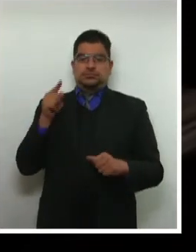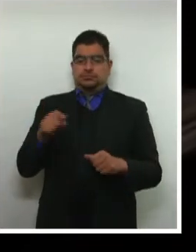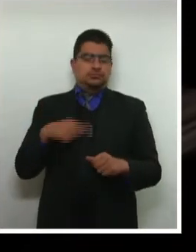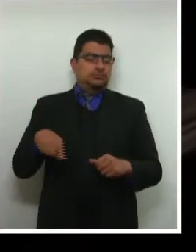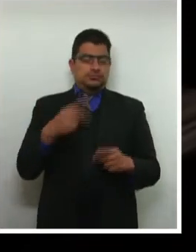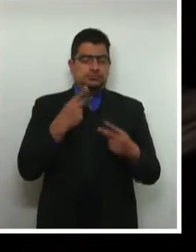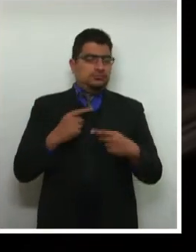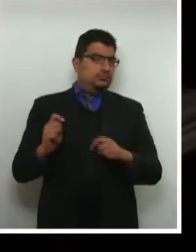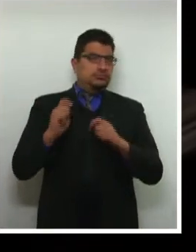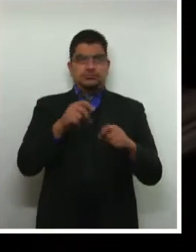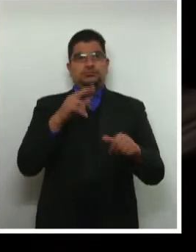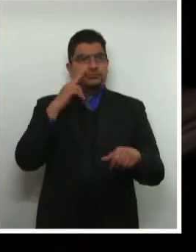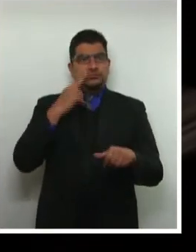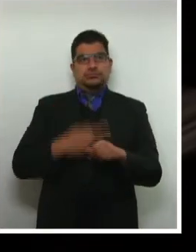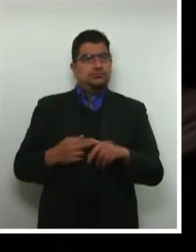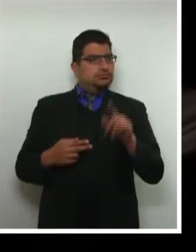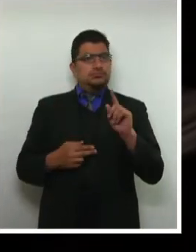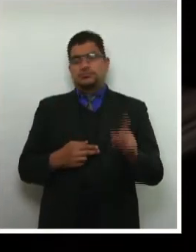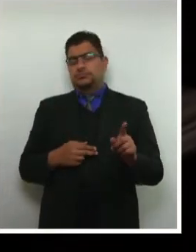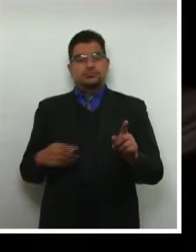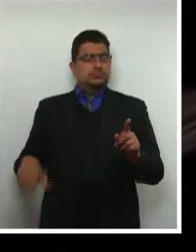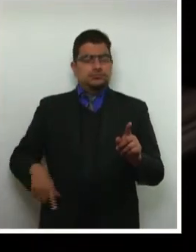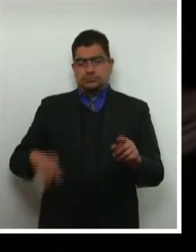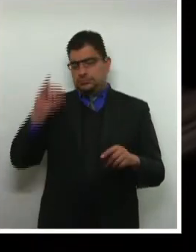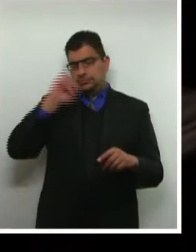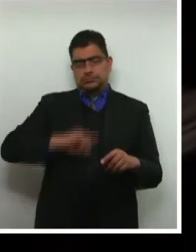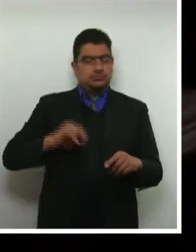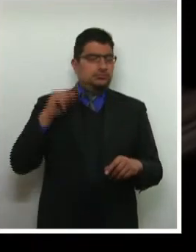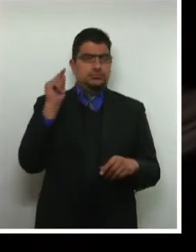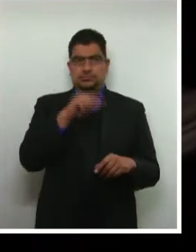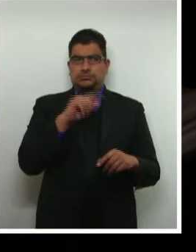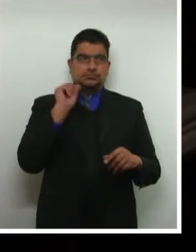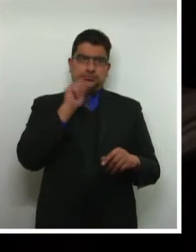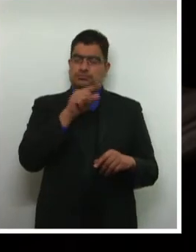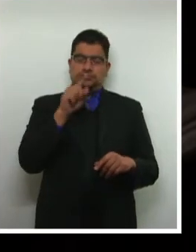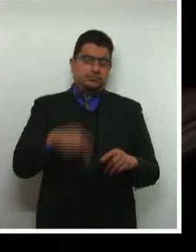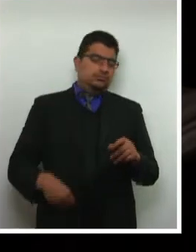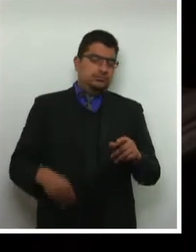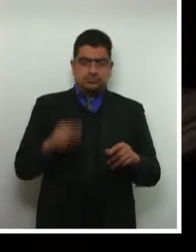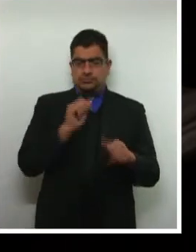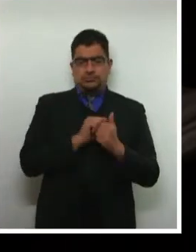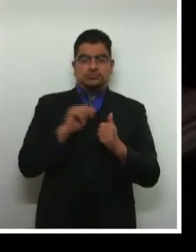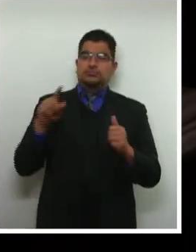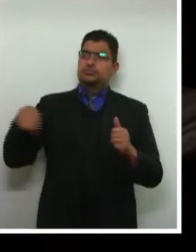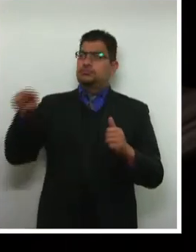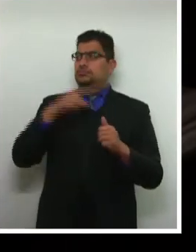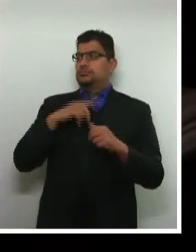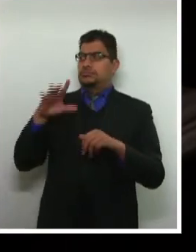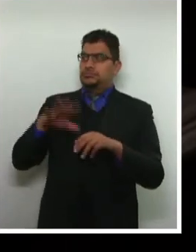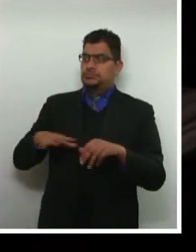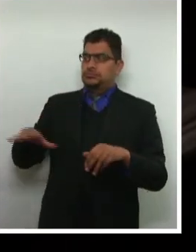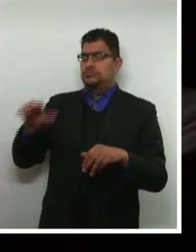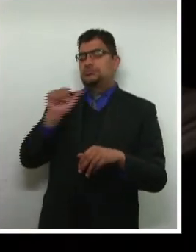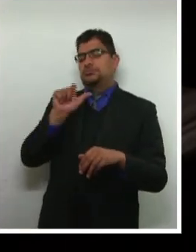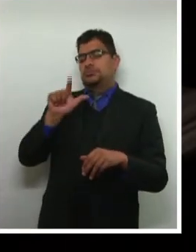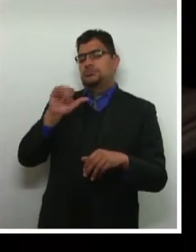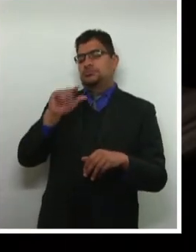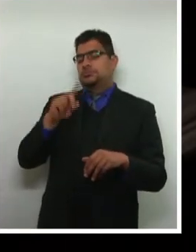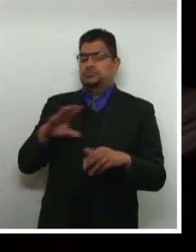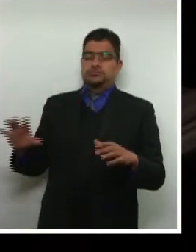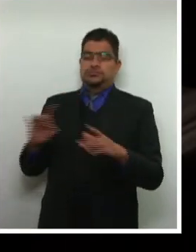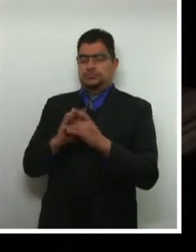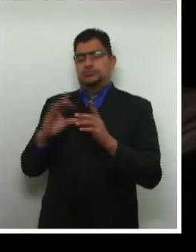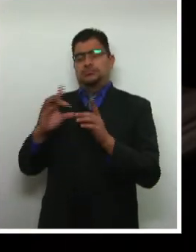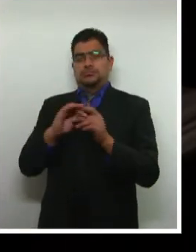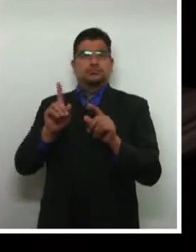mayor potestad la estábamos dando al jefe de gobierno, evidentemente en concurrencia con las alcaldías, pero también metíamos